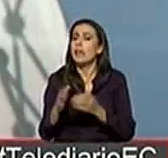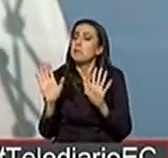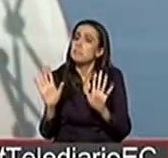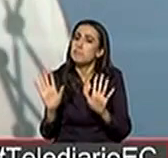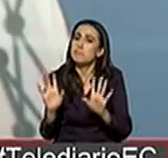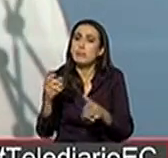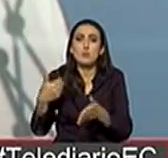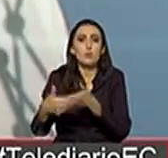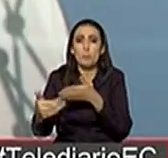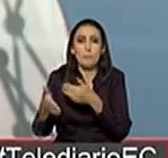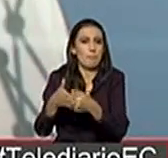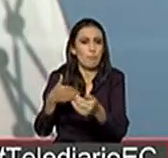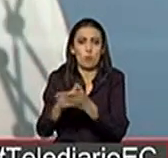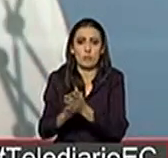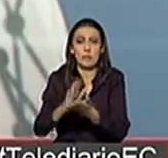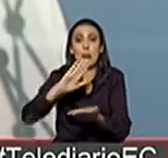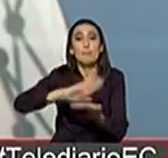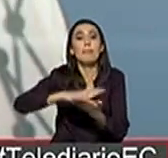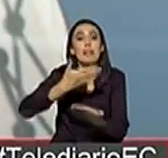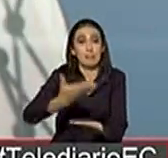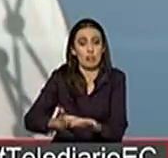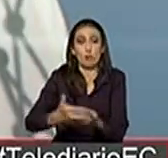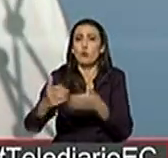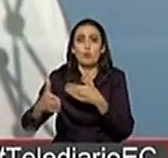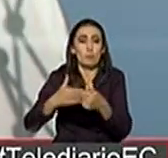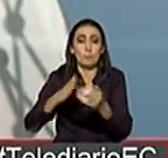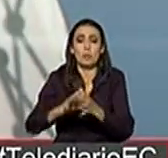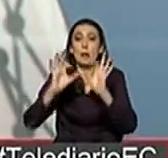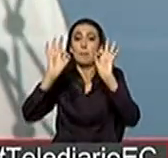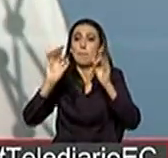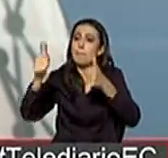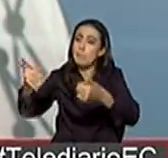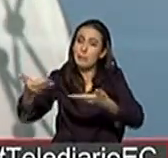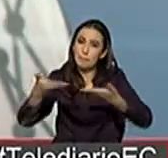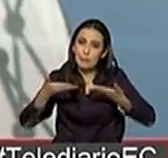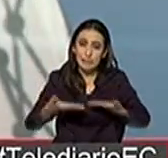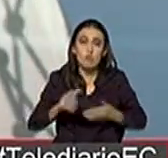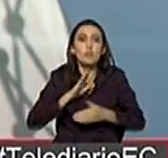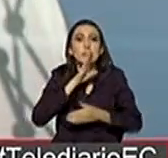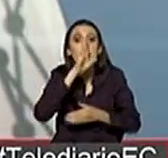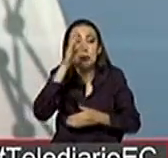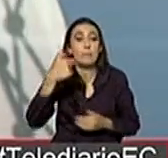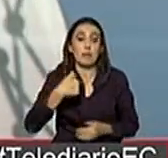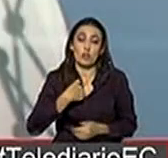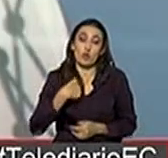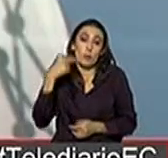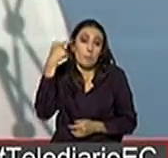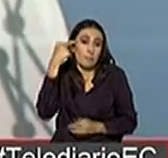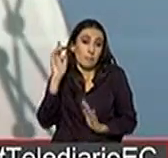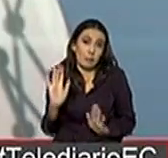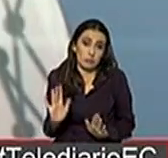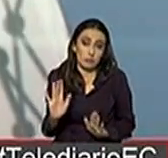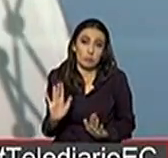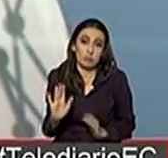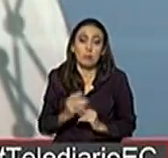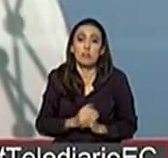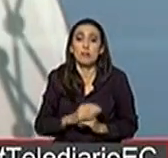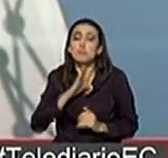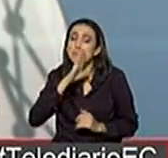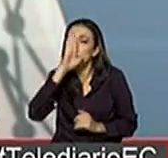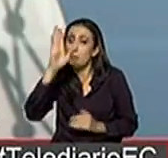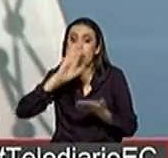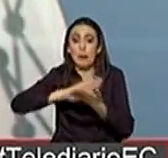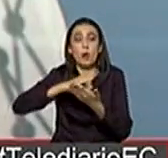y servir de interlocutor para solucionar el conflicto tiene que ser bienvenido y yo creo al menos de ciudadano ecuatoriano estoy